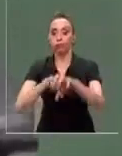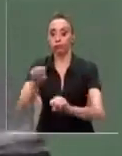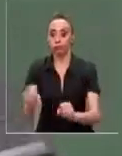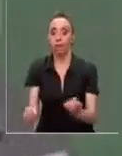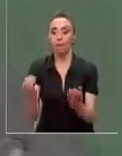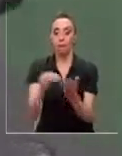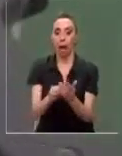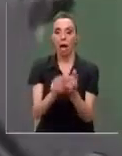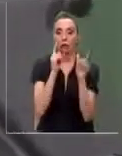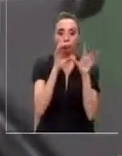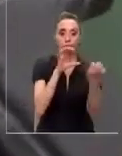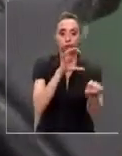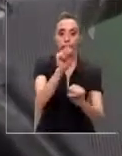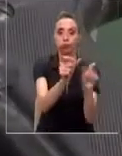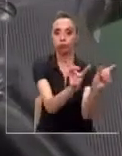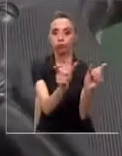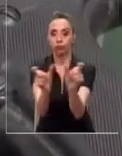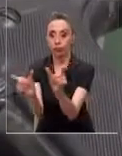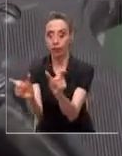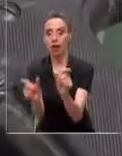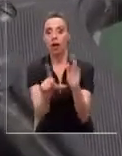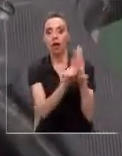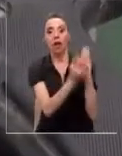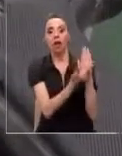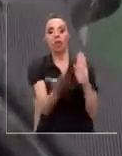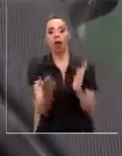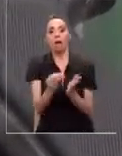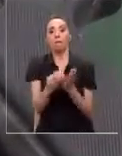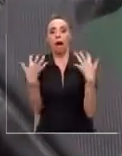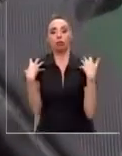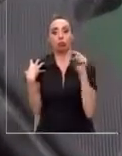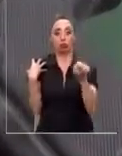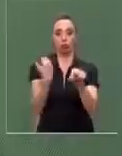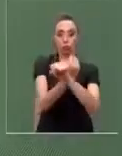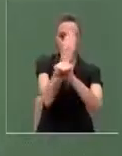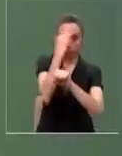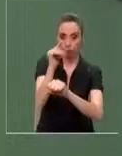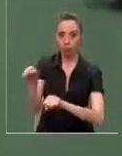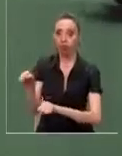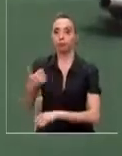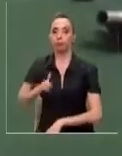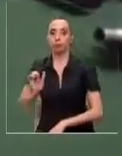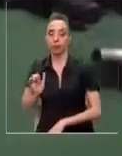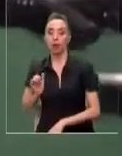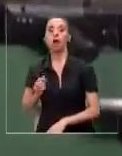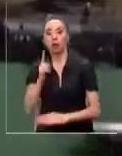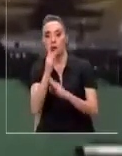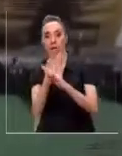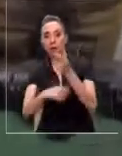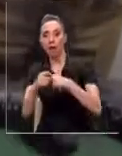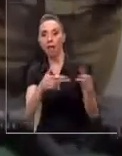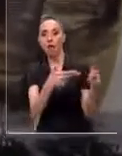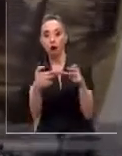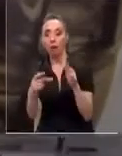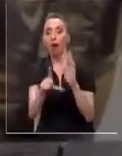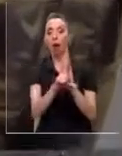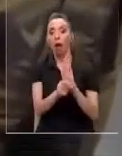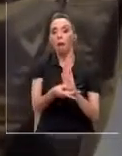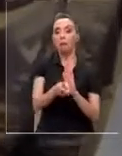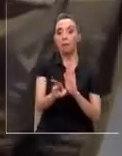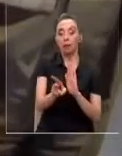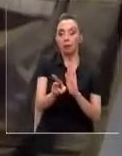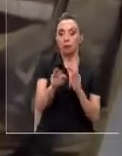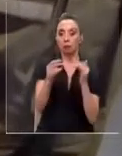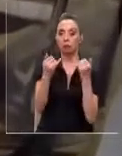de la fiscalización también se han entregado más atribuciones a las policías para investigar el tráfico de armas, como por ejemplo ahora está permitido